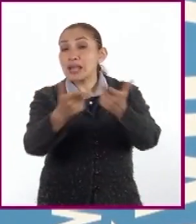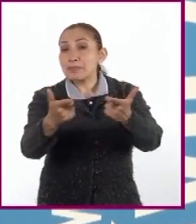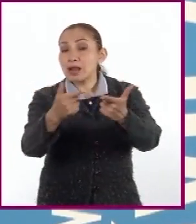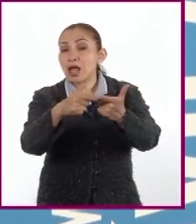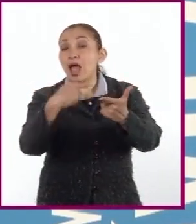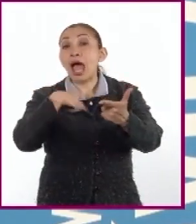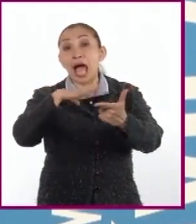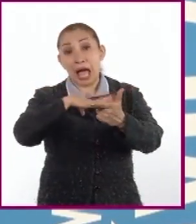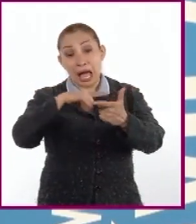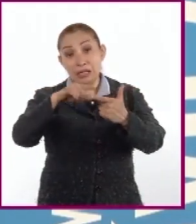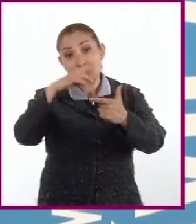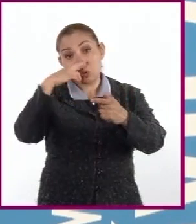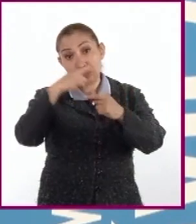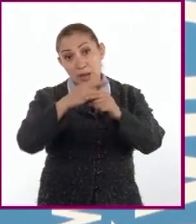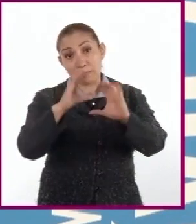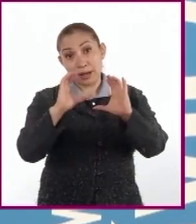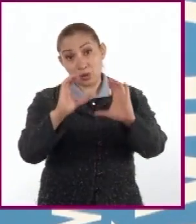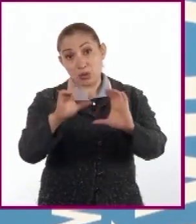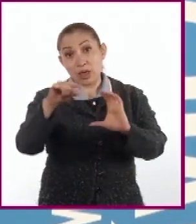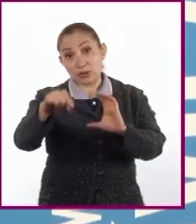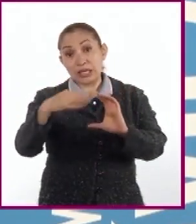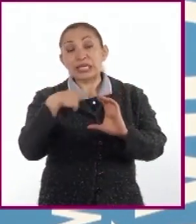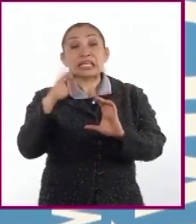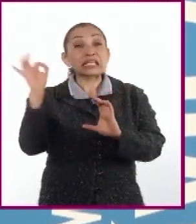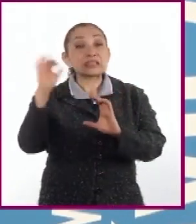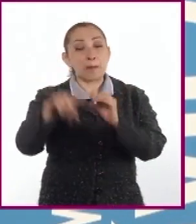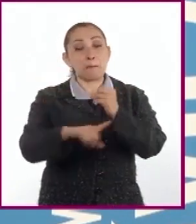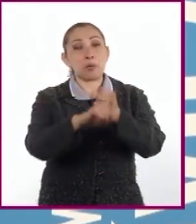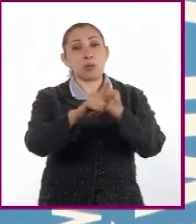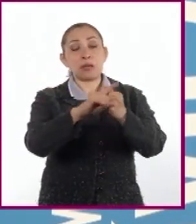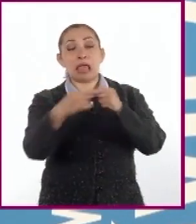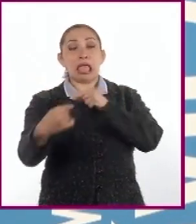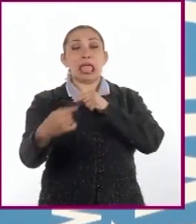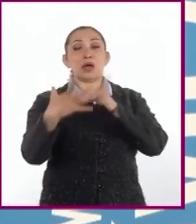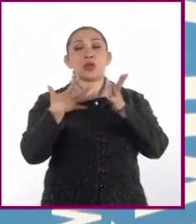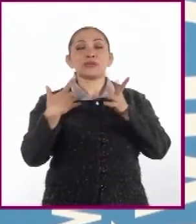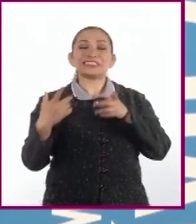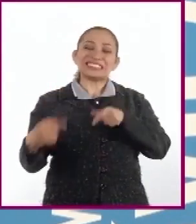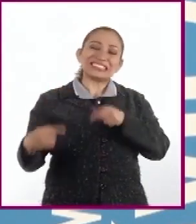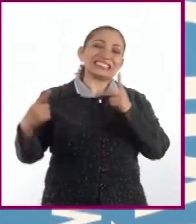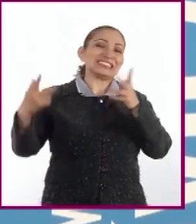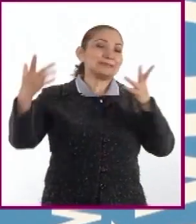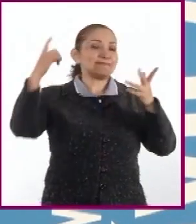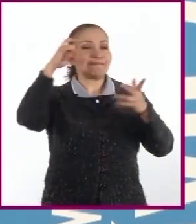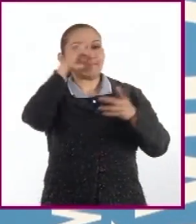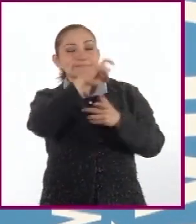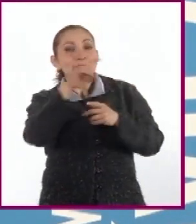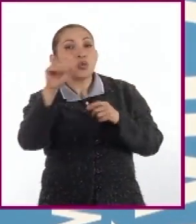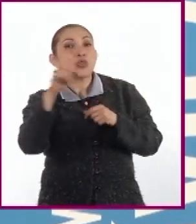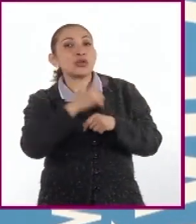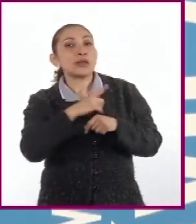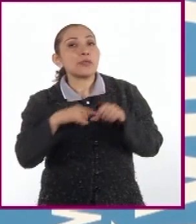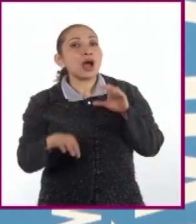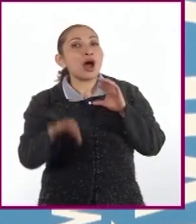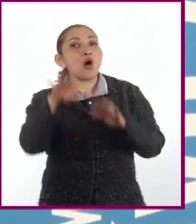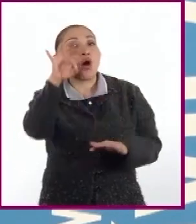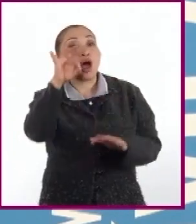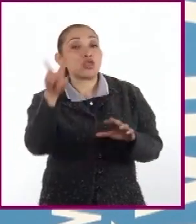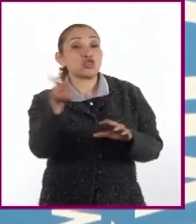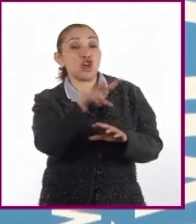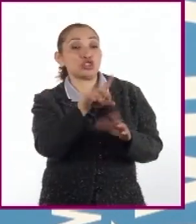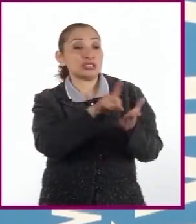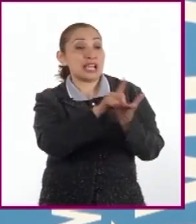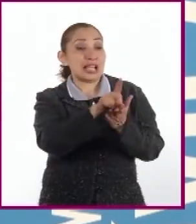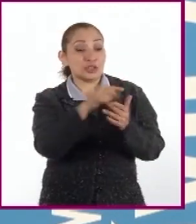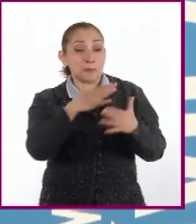consigo desafíos o retos y tensiones que se presentan cuando hay un conflicto o dilema, cuando debemos elegir entre dos derechos